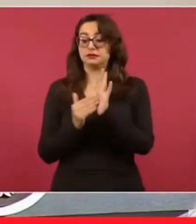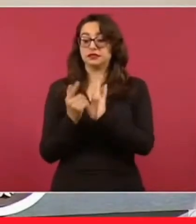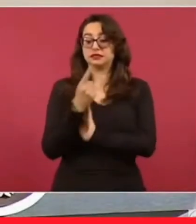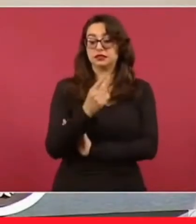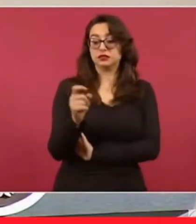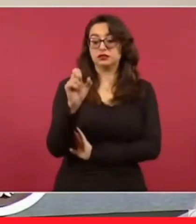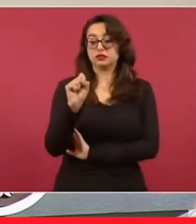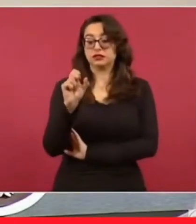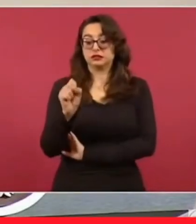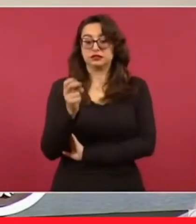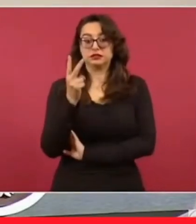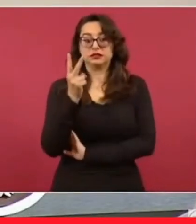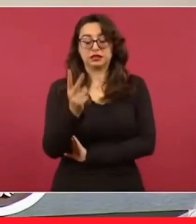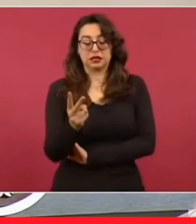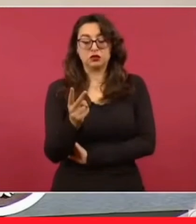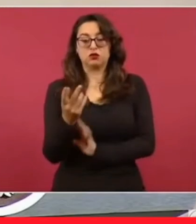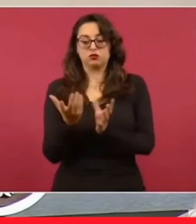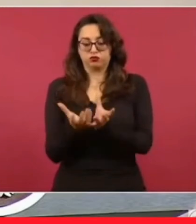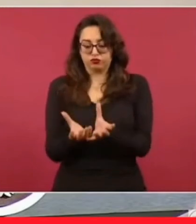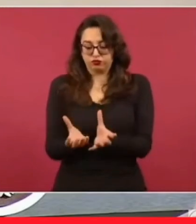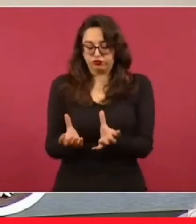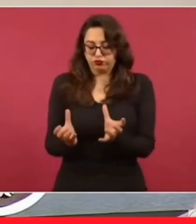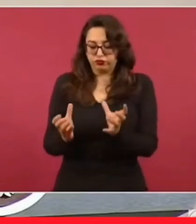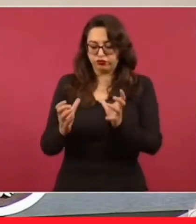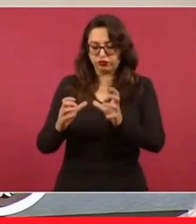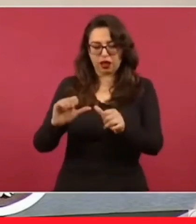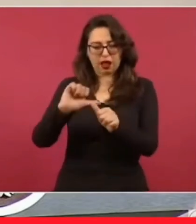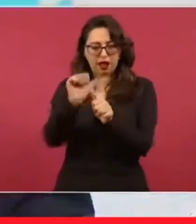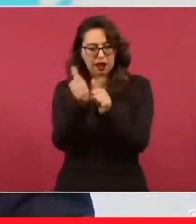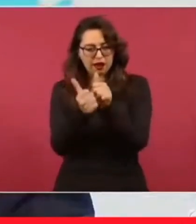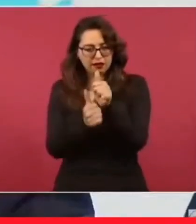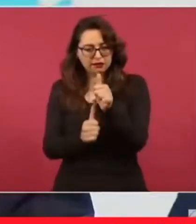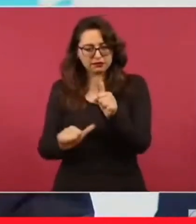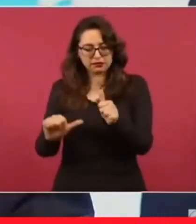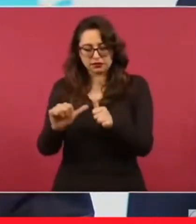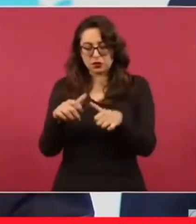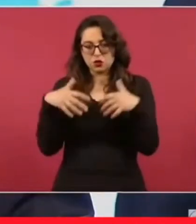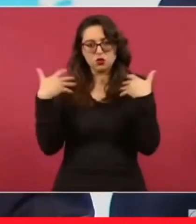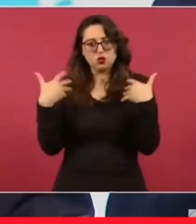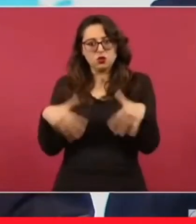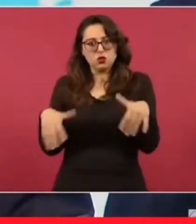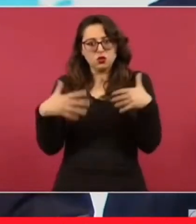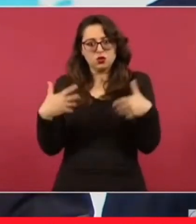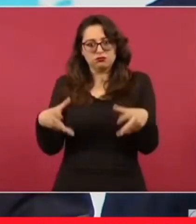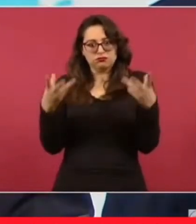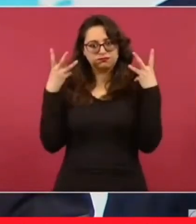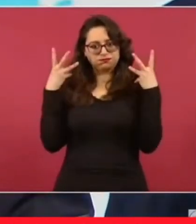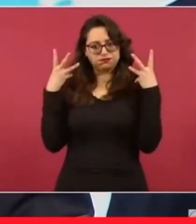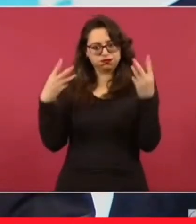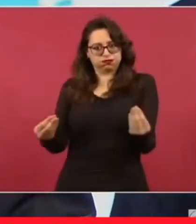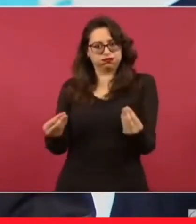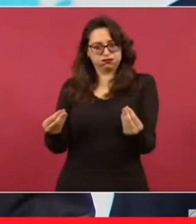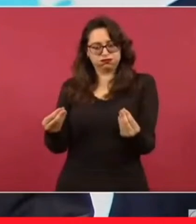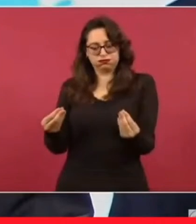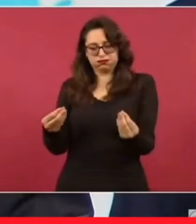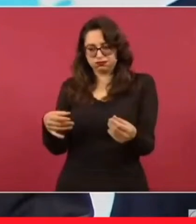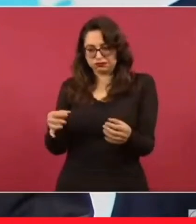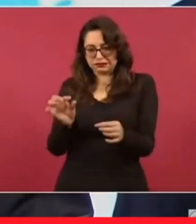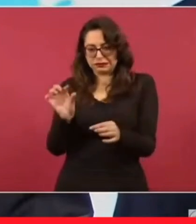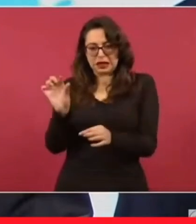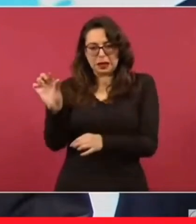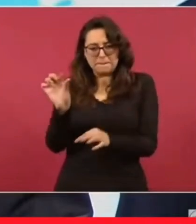927,162 fragmentos de cerámica, que pues es una cantidad inconmensurable, que cada fragmento